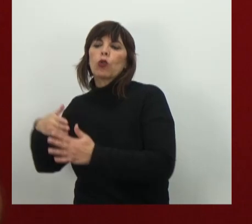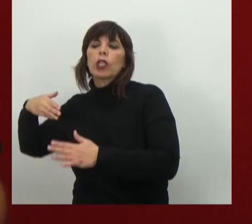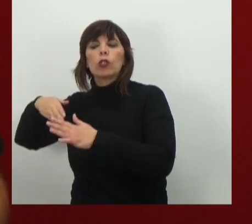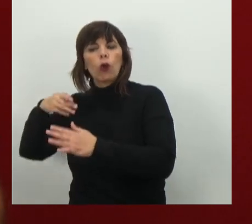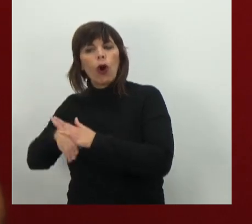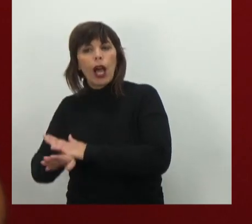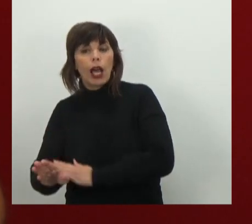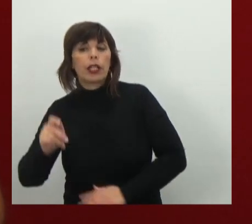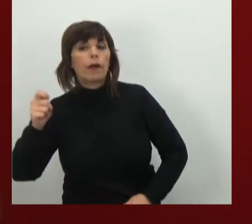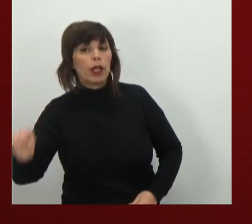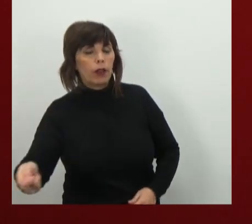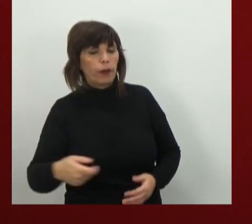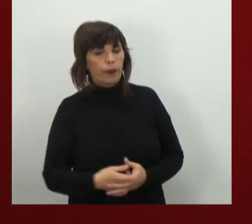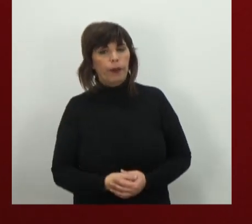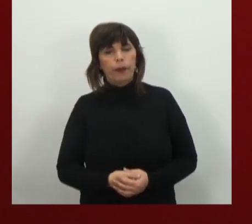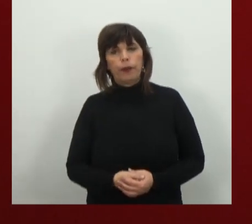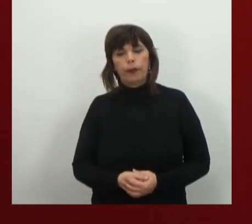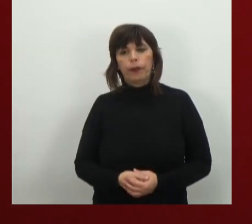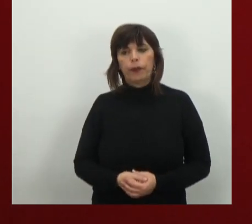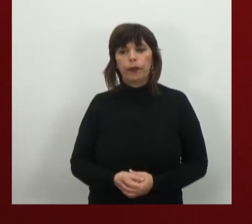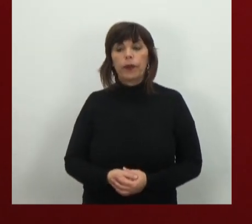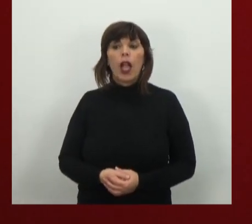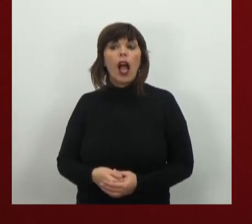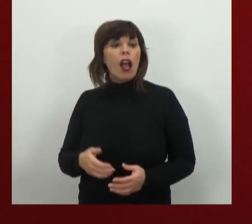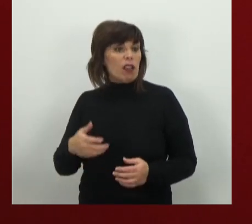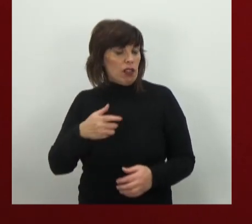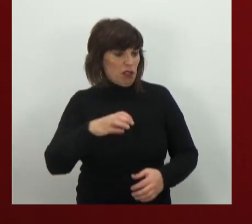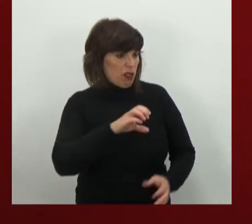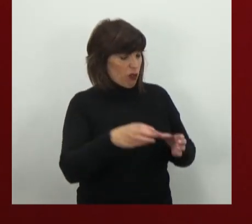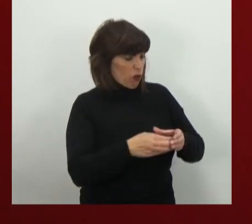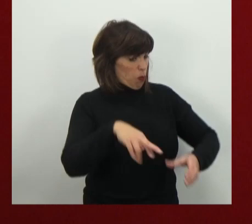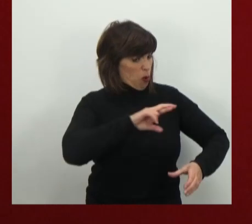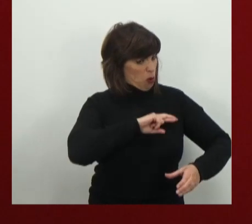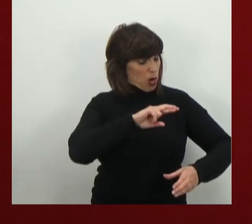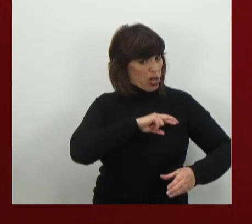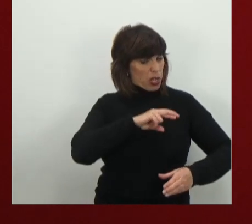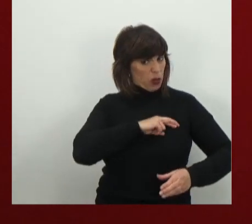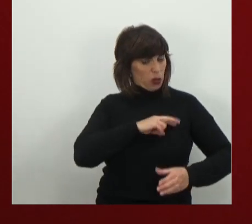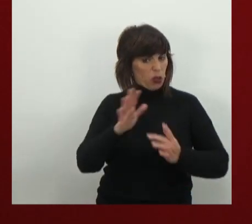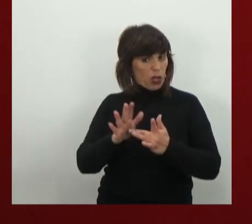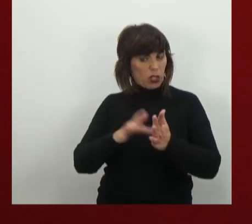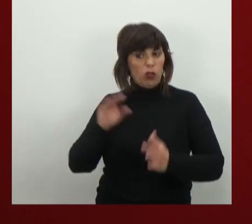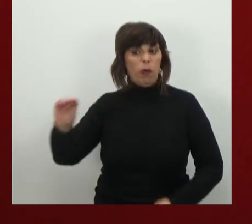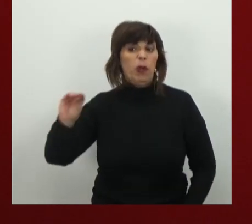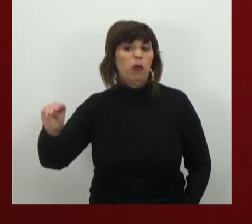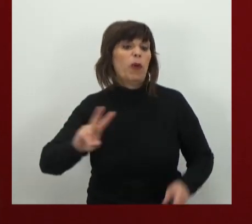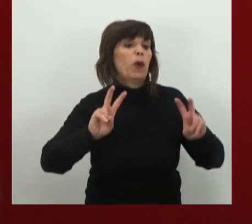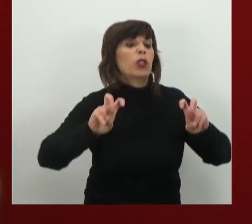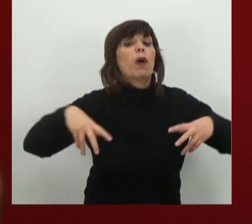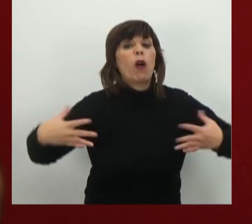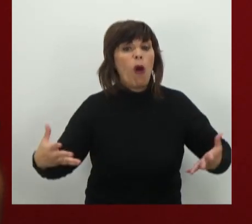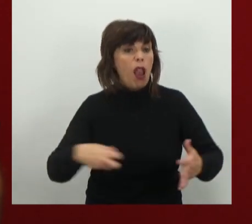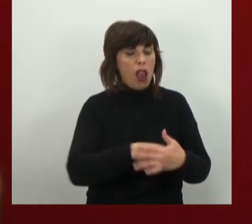le preguntaron. No le preguntaron sobre la gracia, no le preguntaron sobre la verdad, le preguntaron sobre la ley.